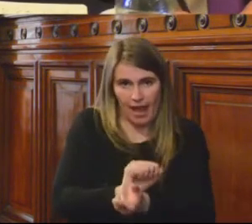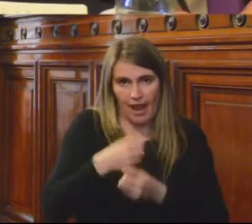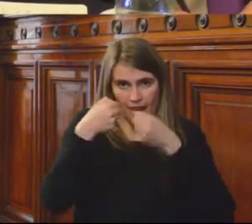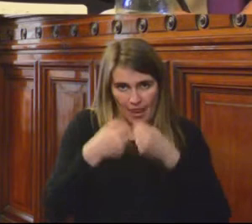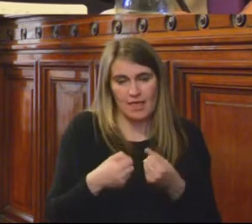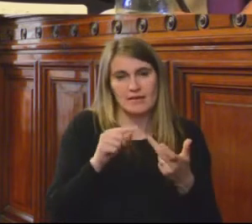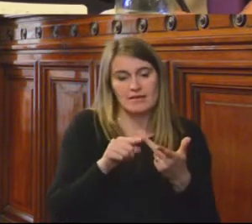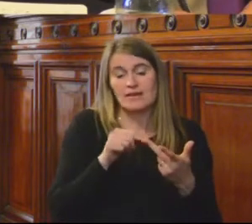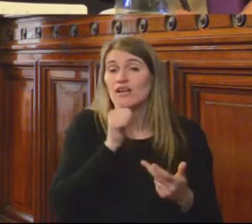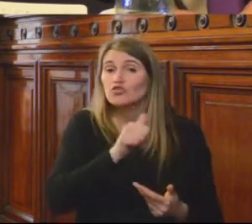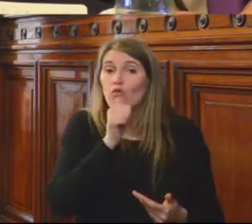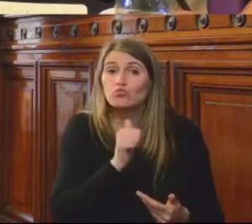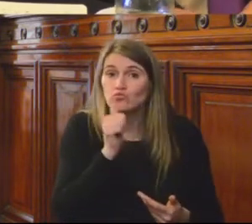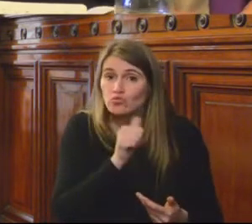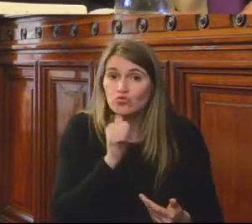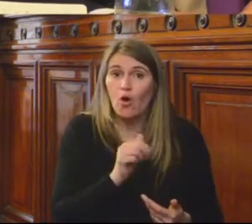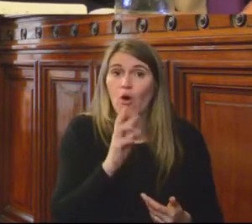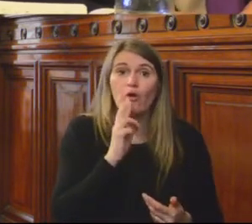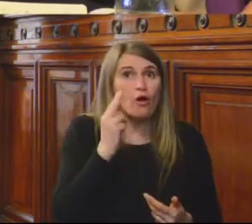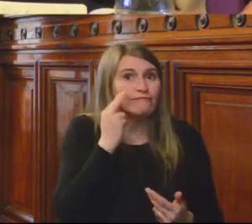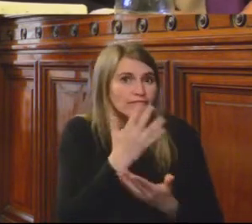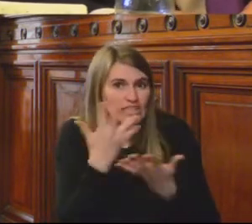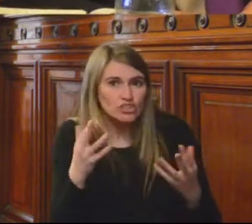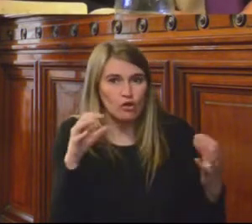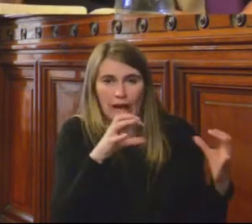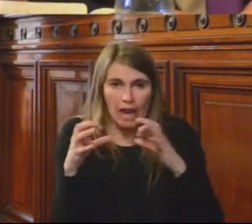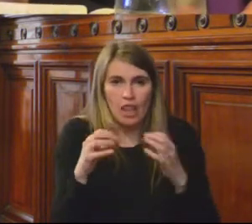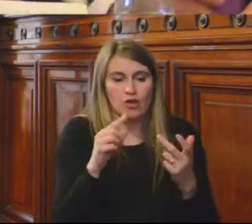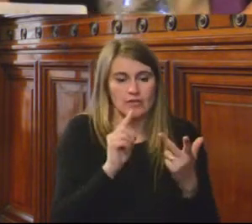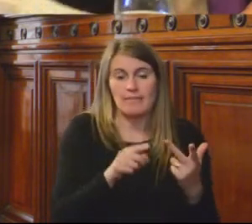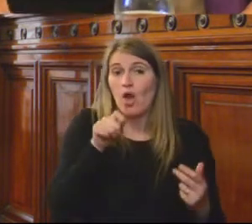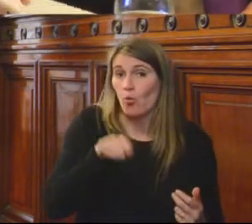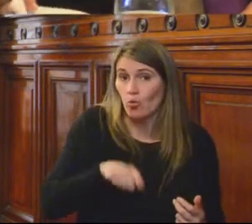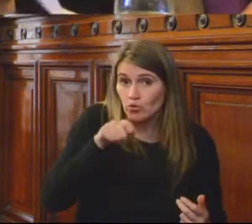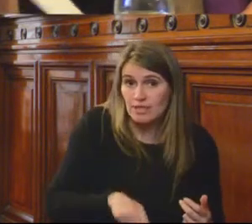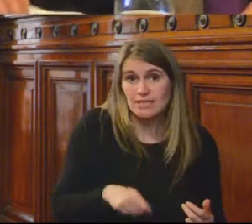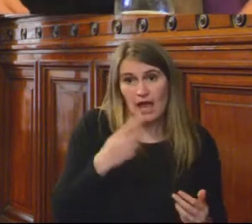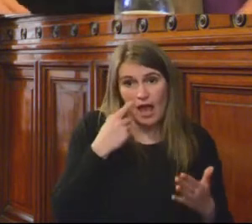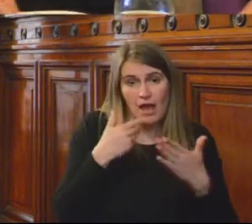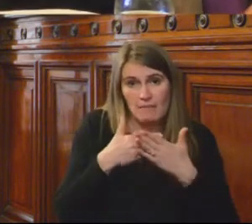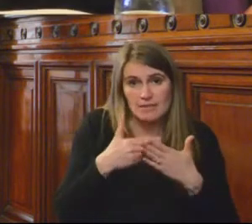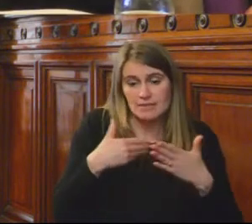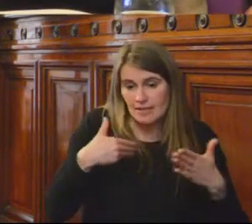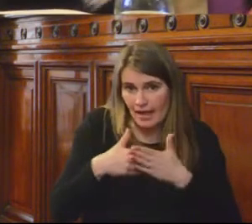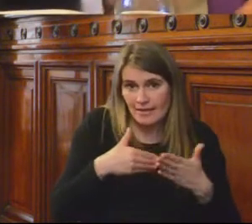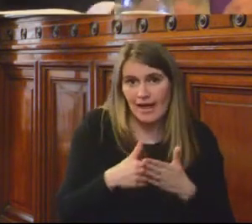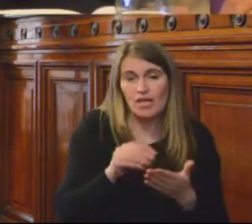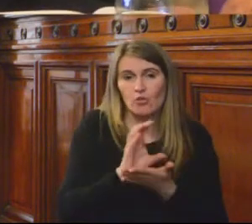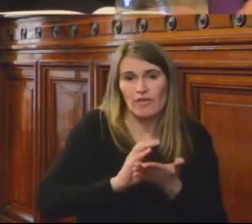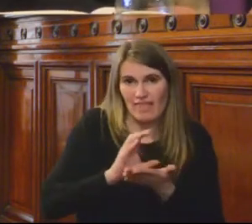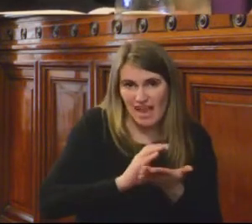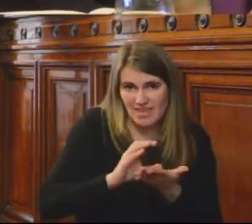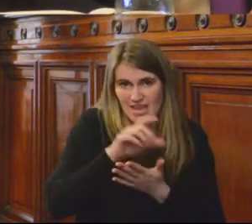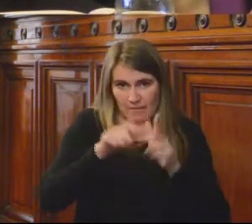de resolución de conflictos, incluyendo la municipalización de la justicia para ser más próxima a la ciudadanía y aplicando estrategias